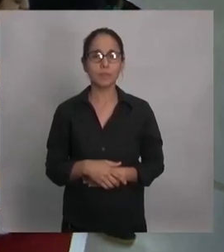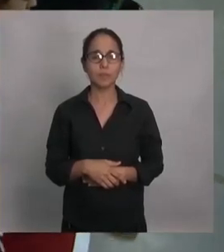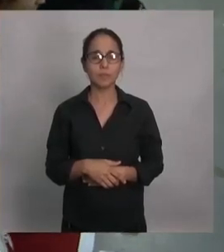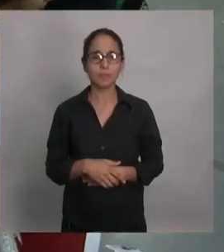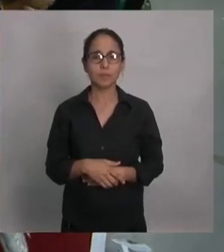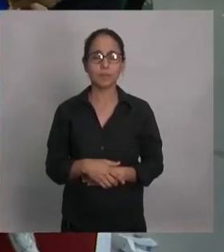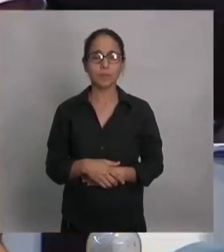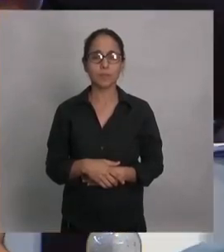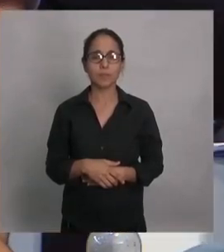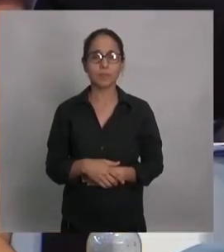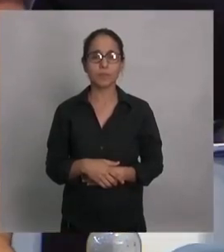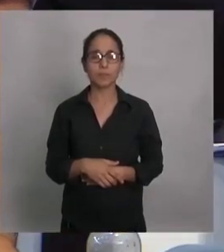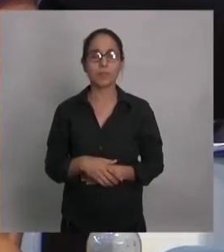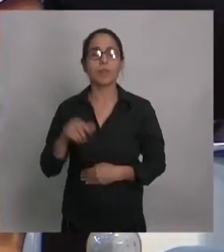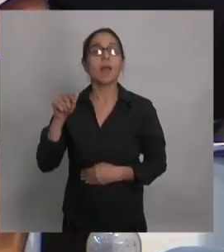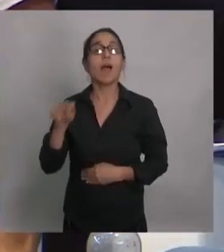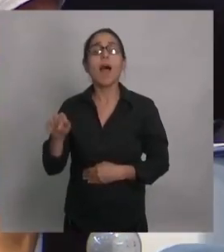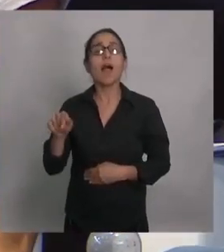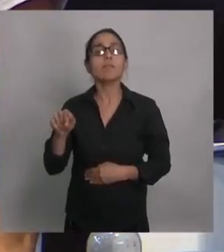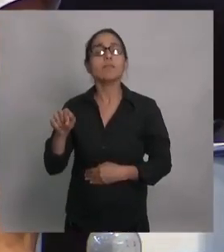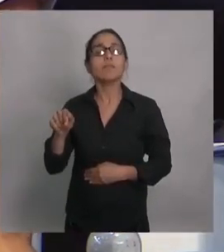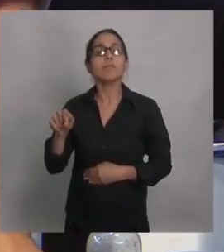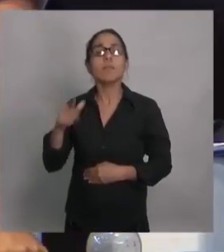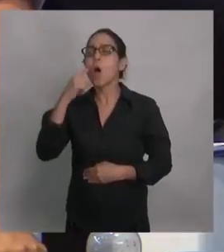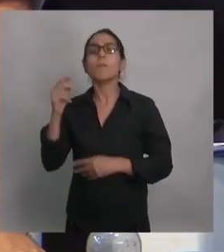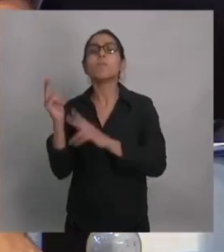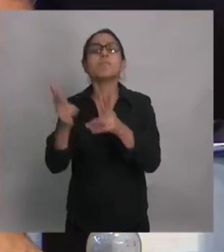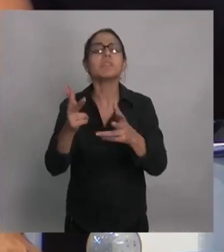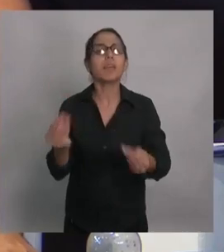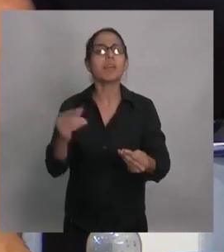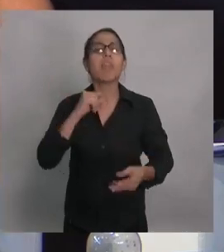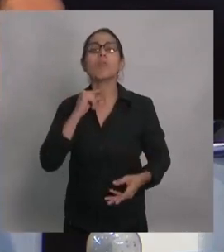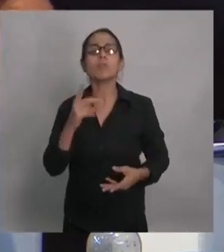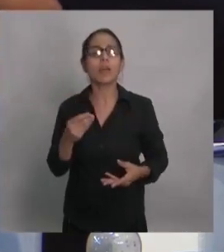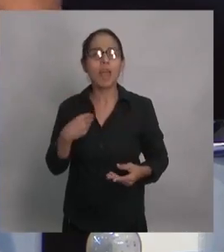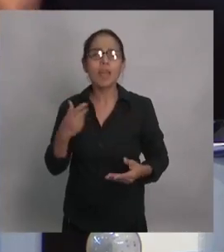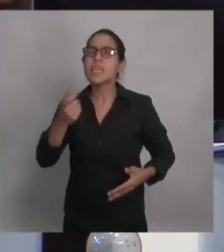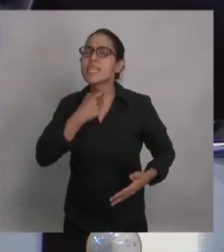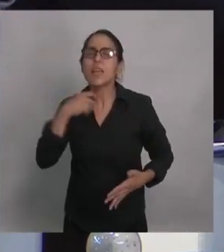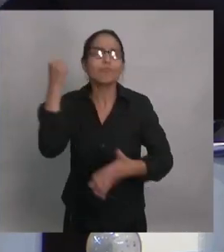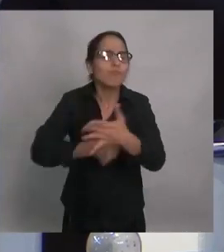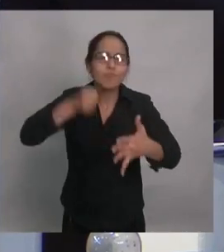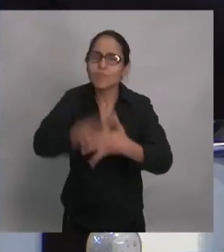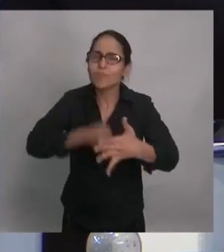que decía que uno lucha, que uno empieza a luchar y que lucha